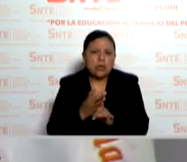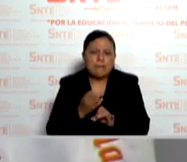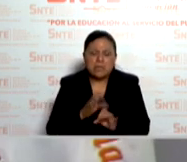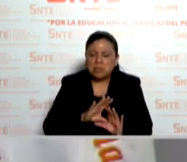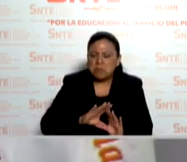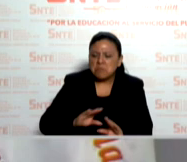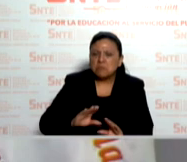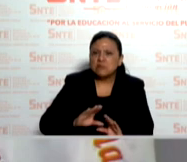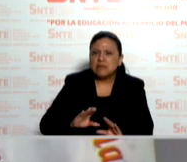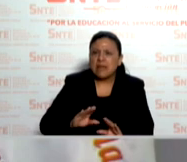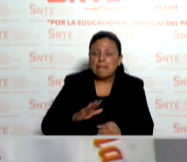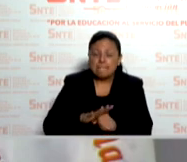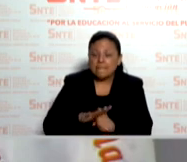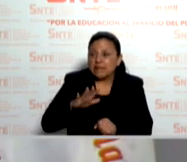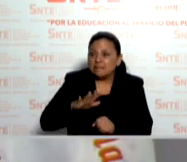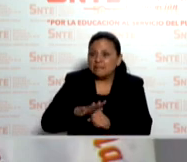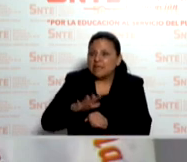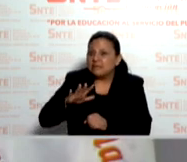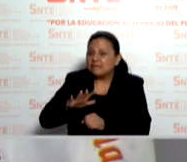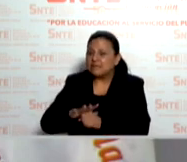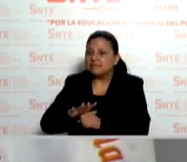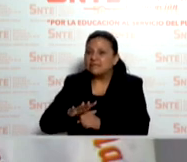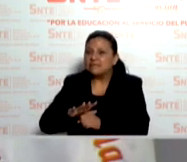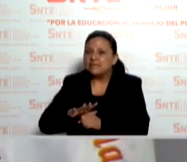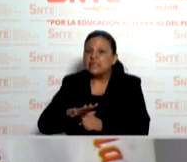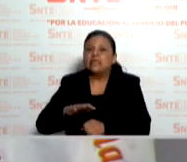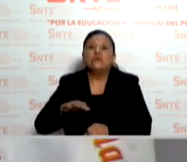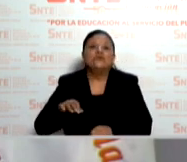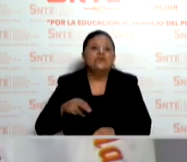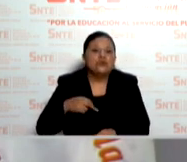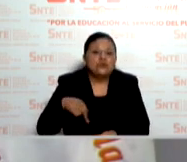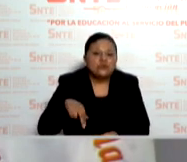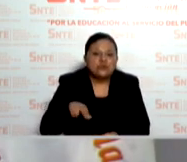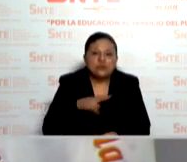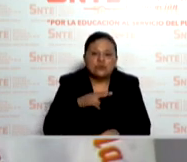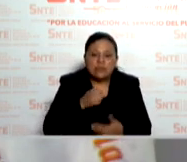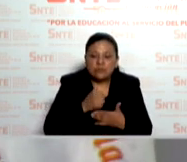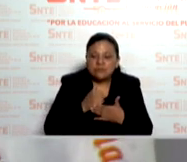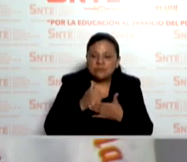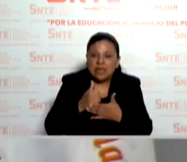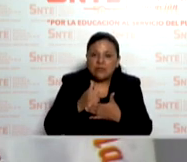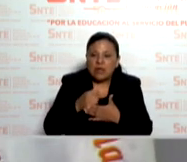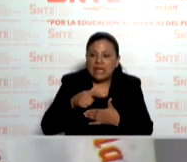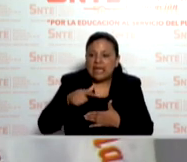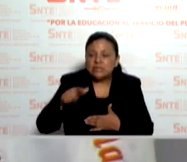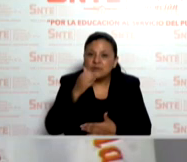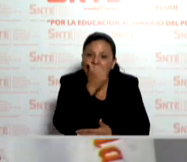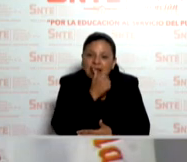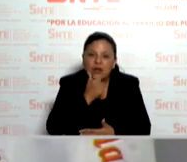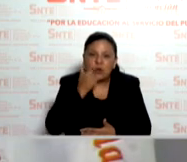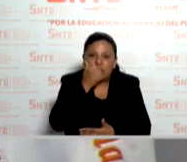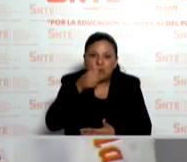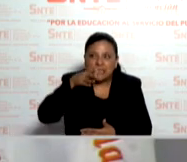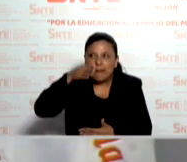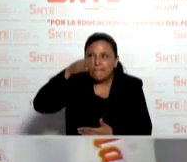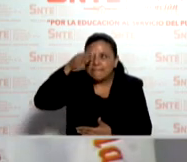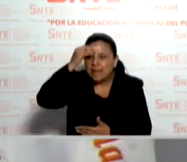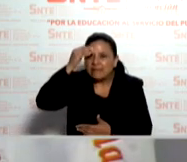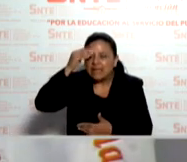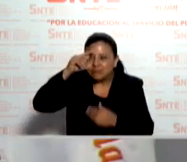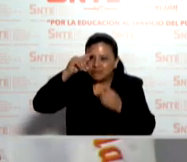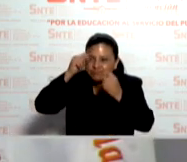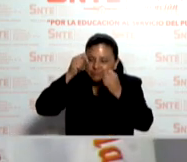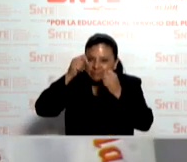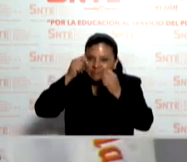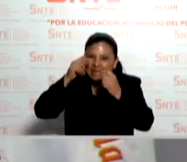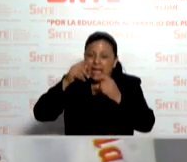conocimientos. Estamos moldeando mentes, inspirando sueños y sembrando valores en cada